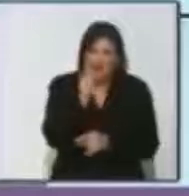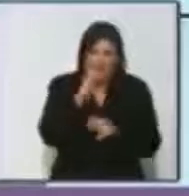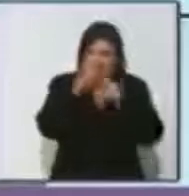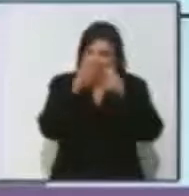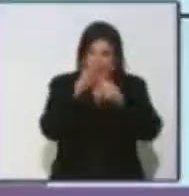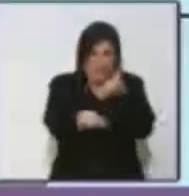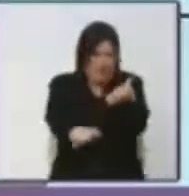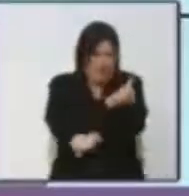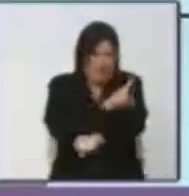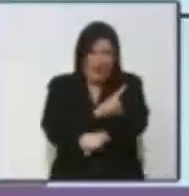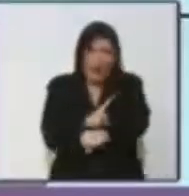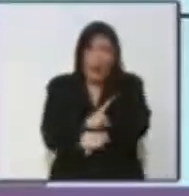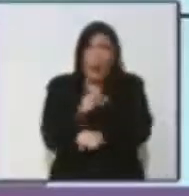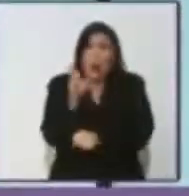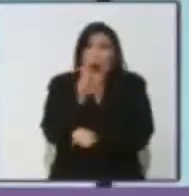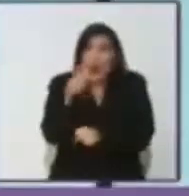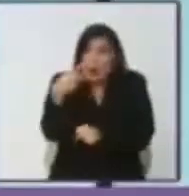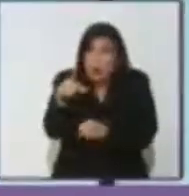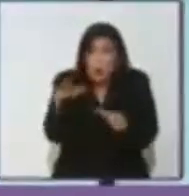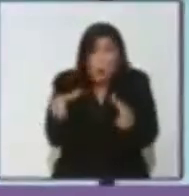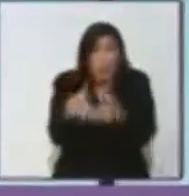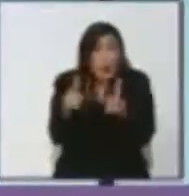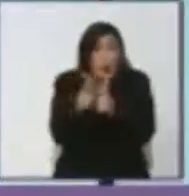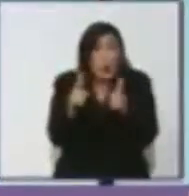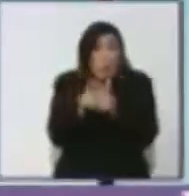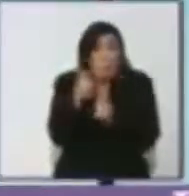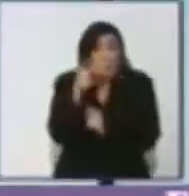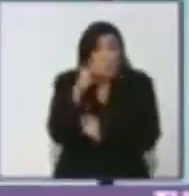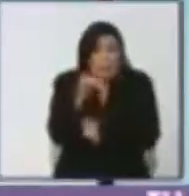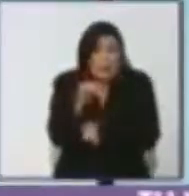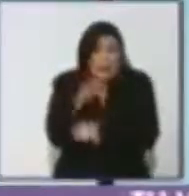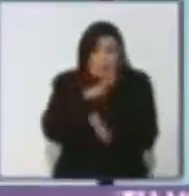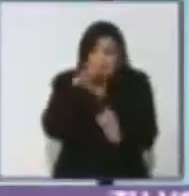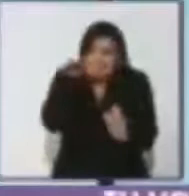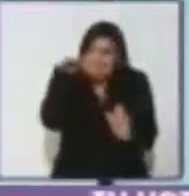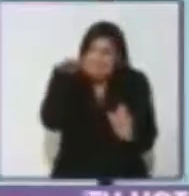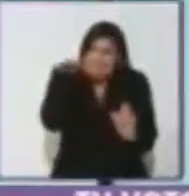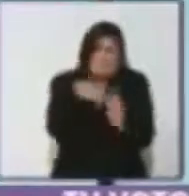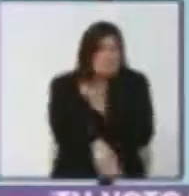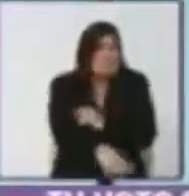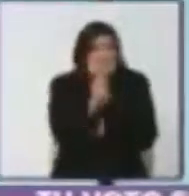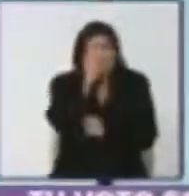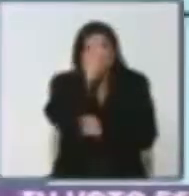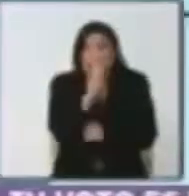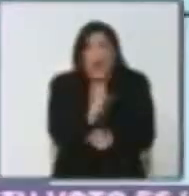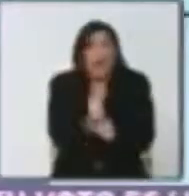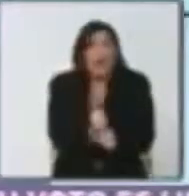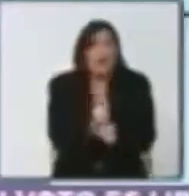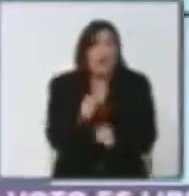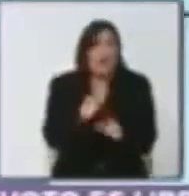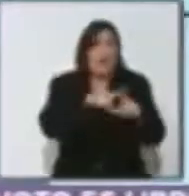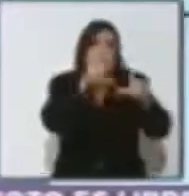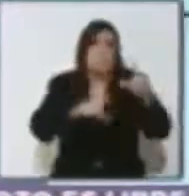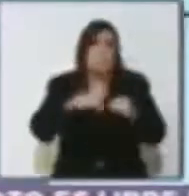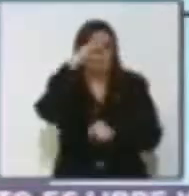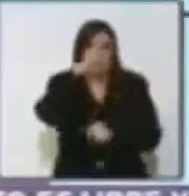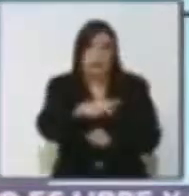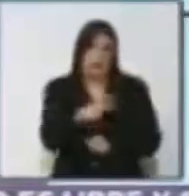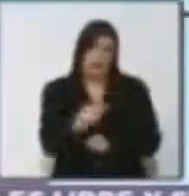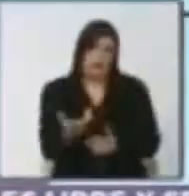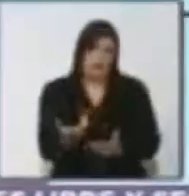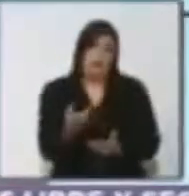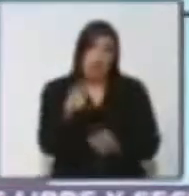delegados cuando tu partido tiene sumido al país en la peor violencia que jamás haya vivido?